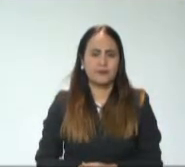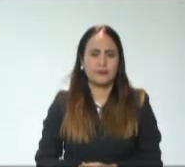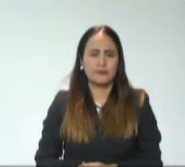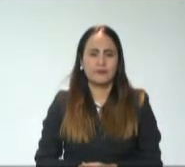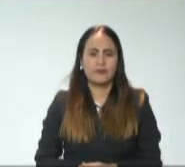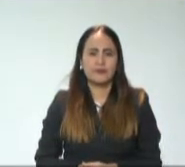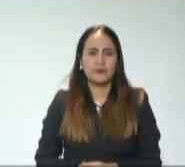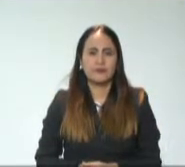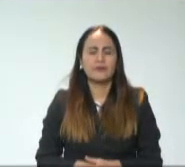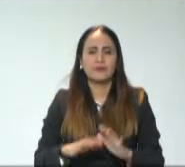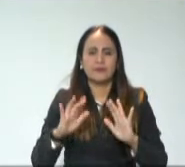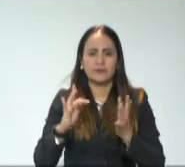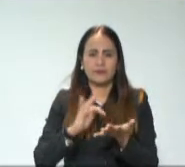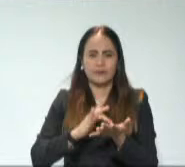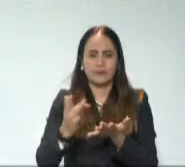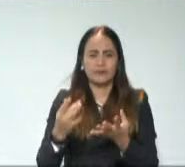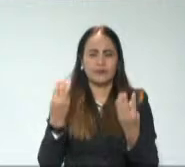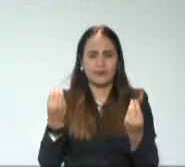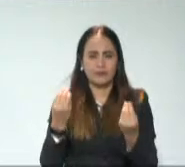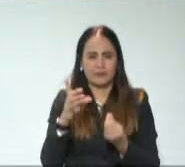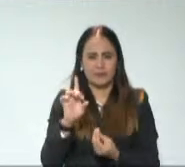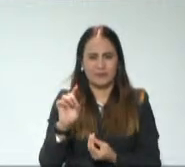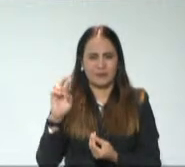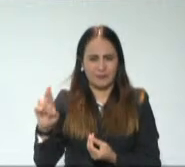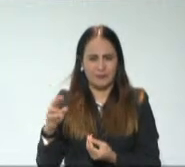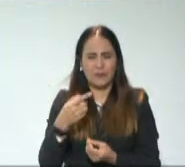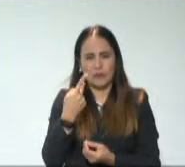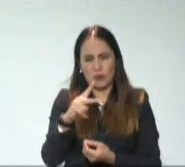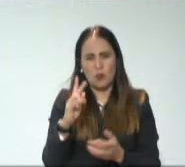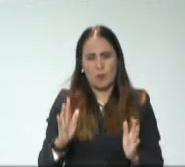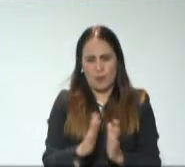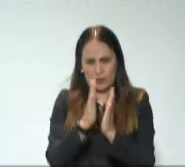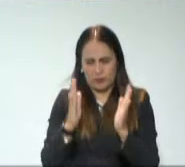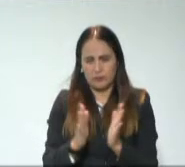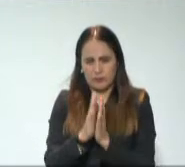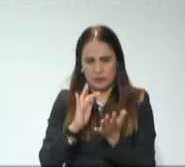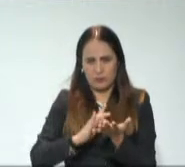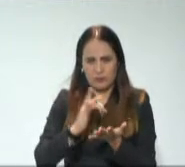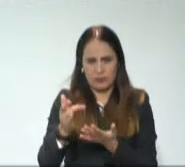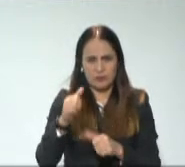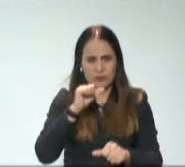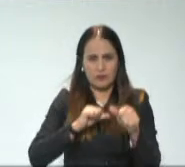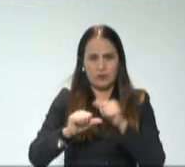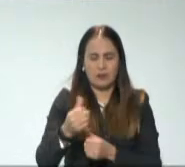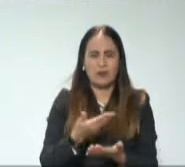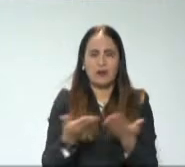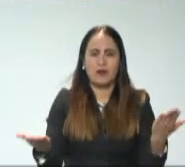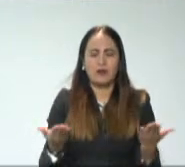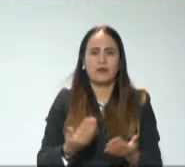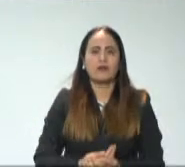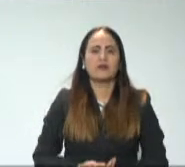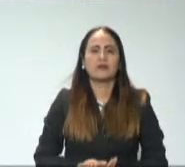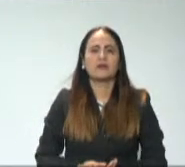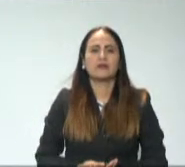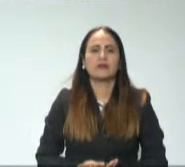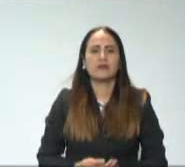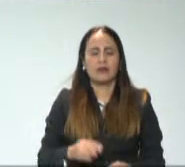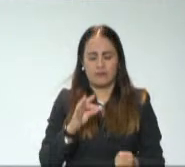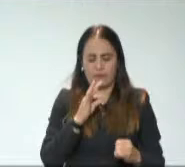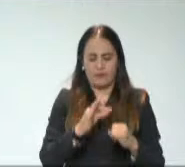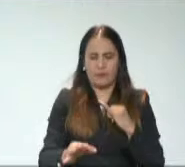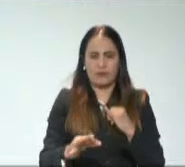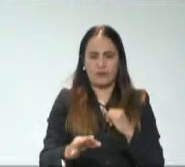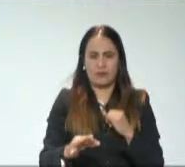gracias muchas gracias doctor por tu participación y bueno ahora pasamos a nuestro penúltimo